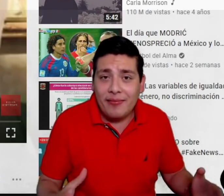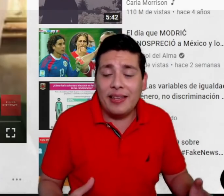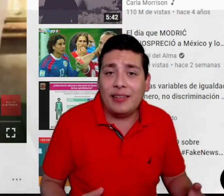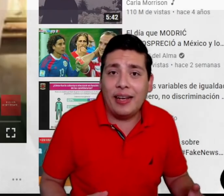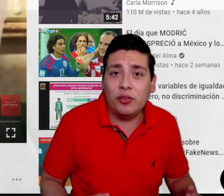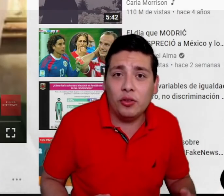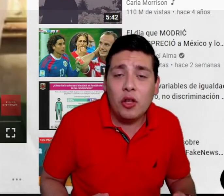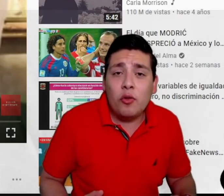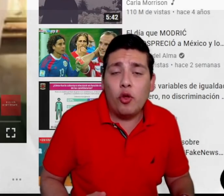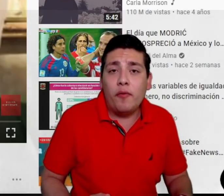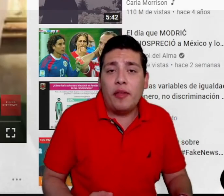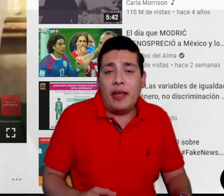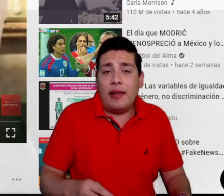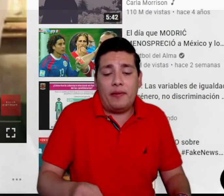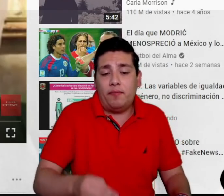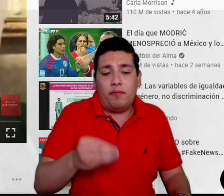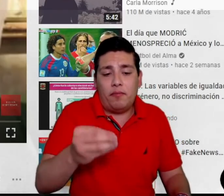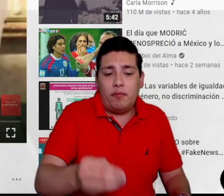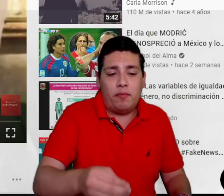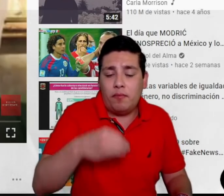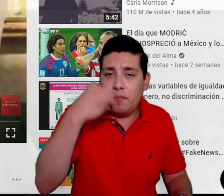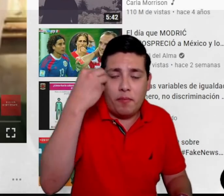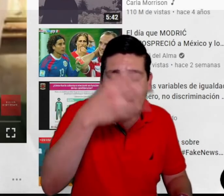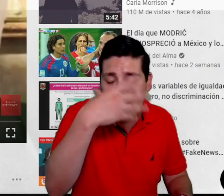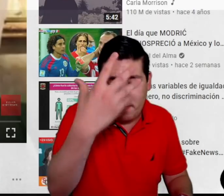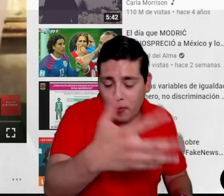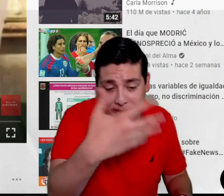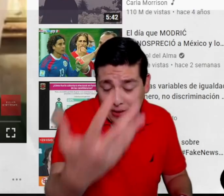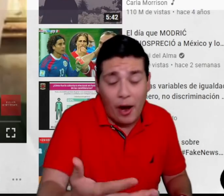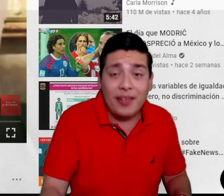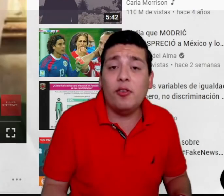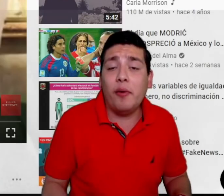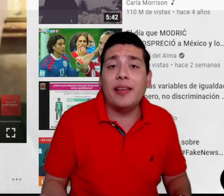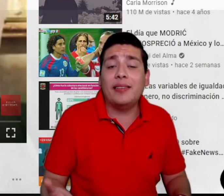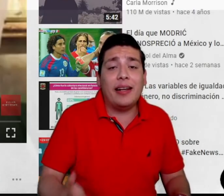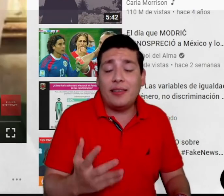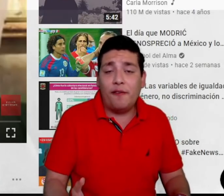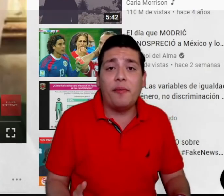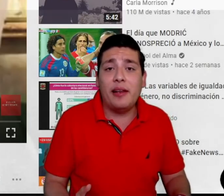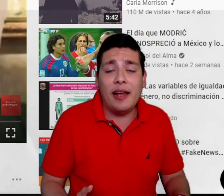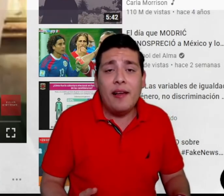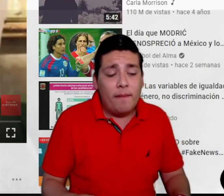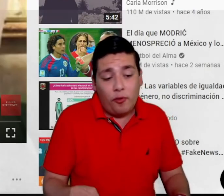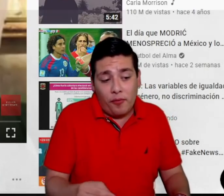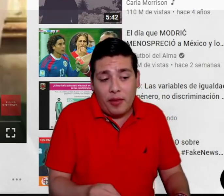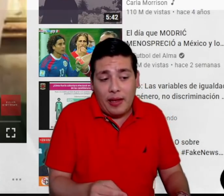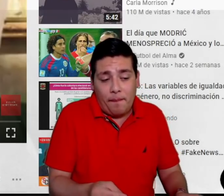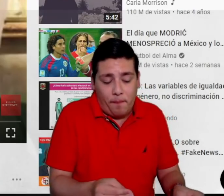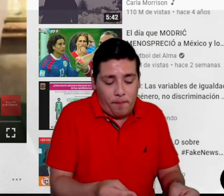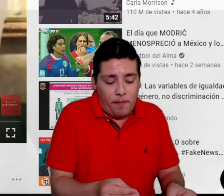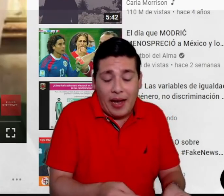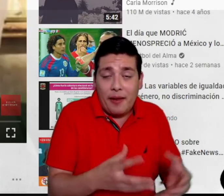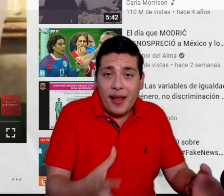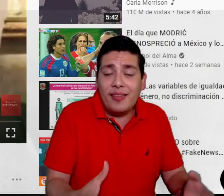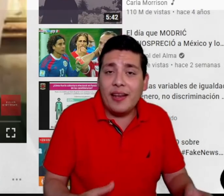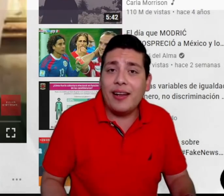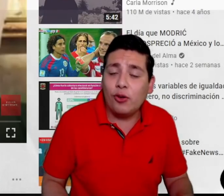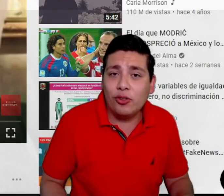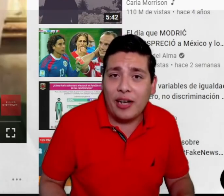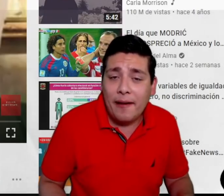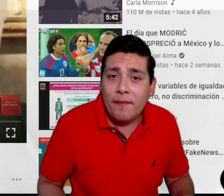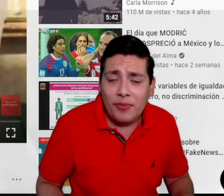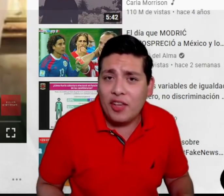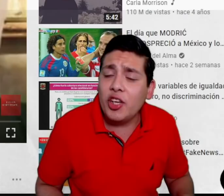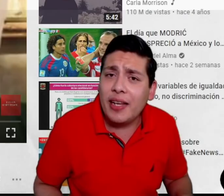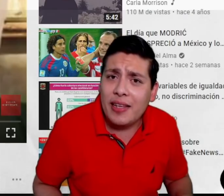horripilantes casos donde, pues ahora sí lo voy a decir así familia, donde arremeten